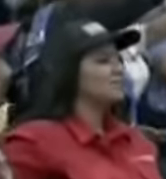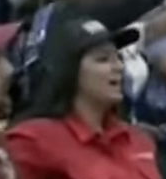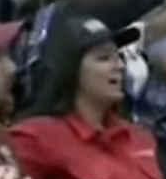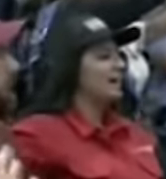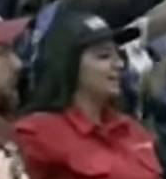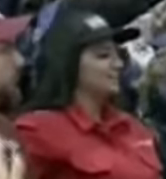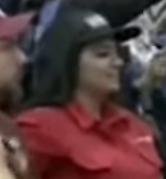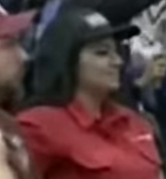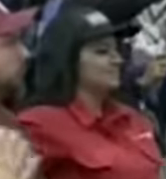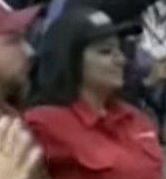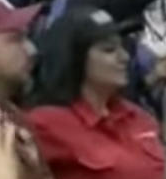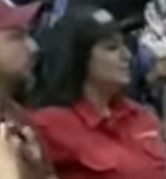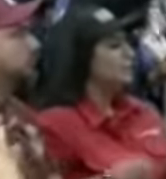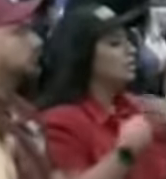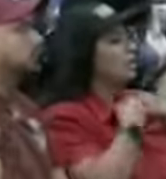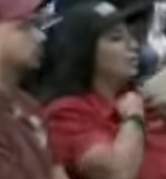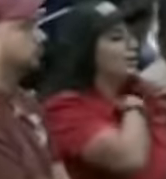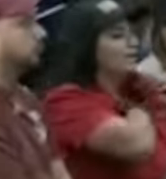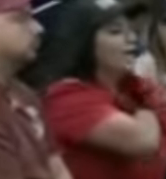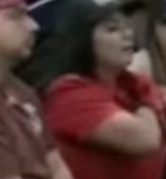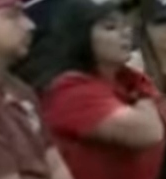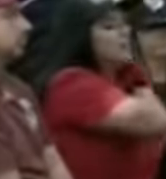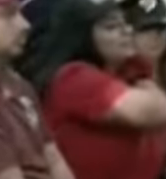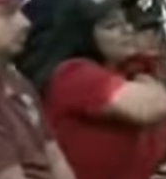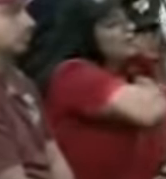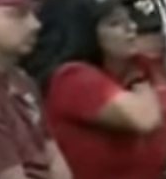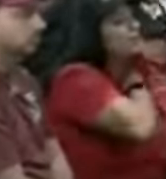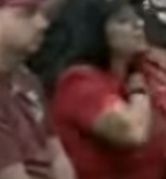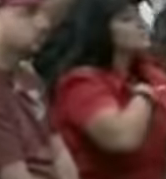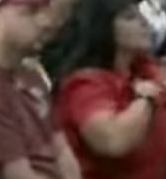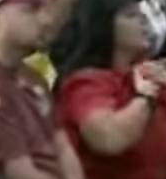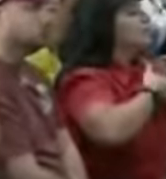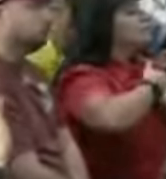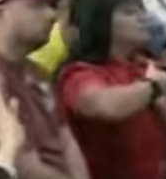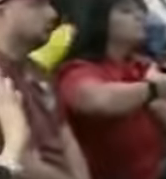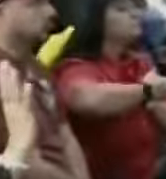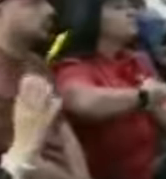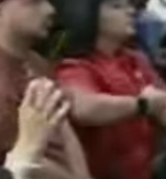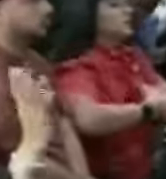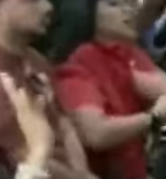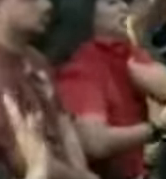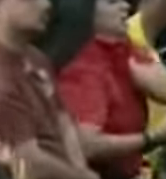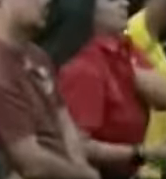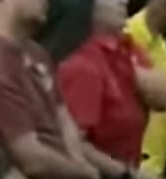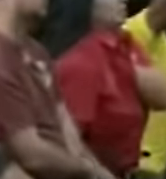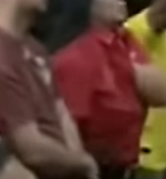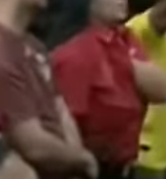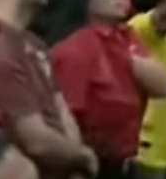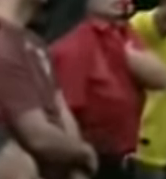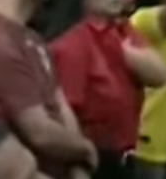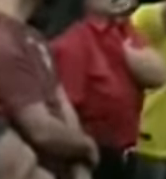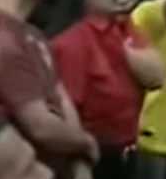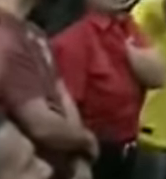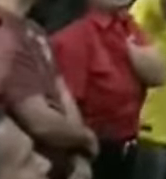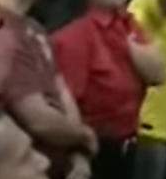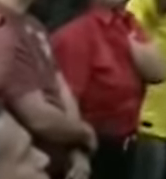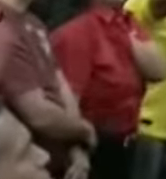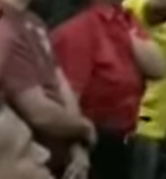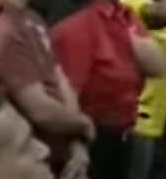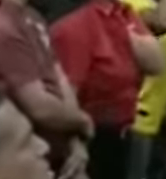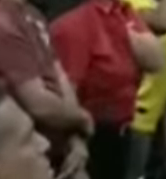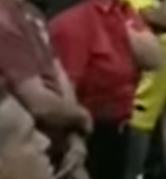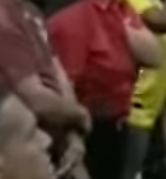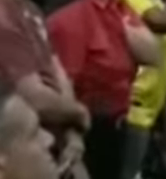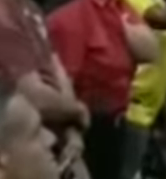el alma como el alma primorosa. Y por eso tengo el